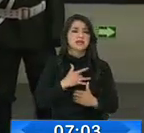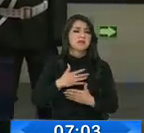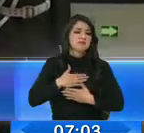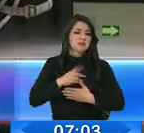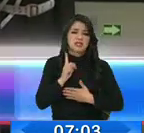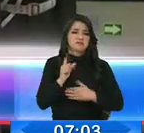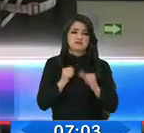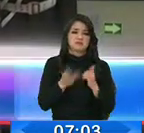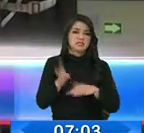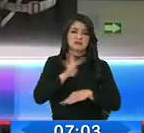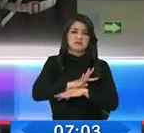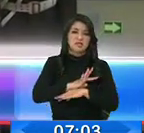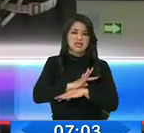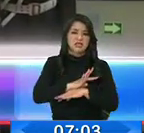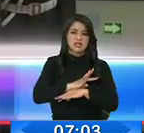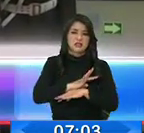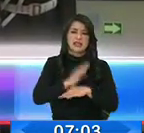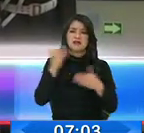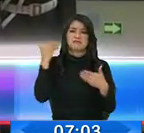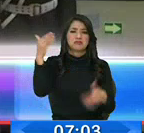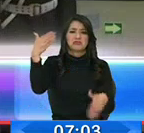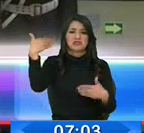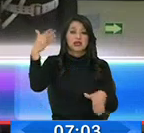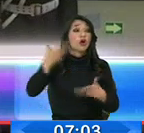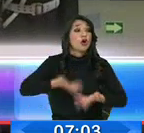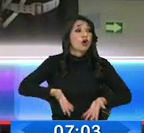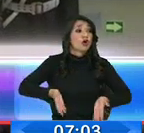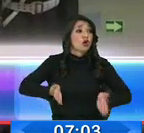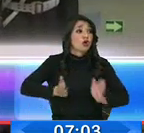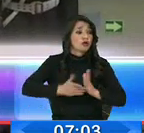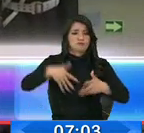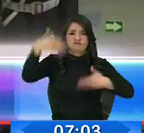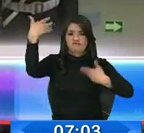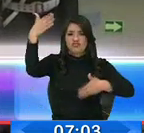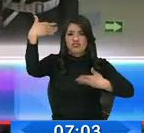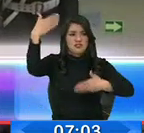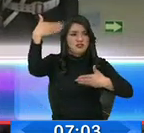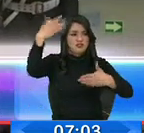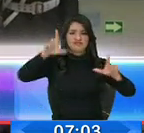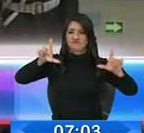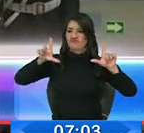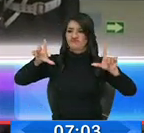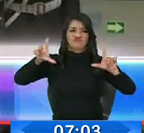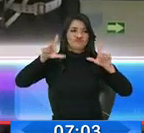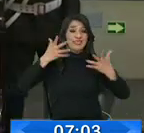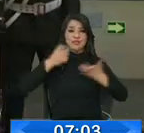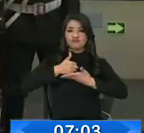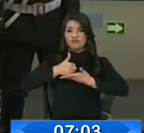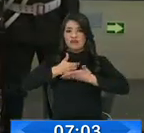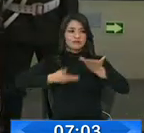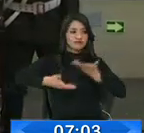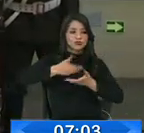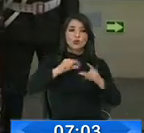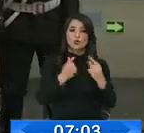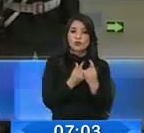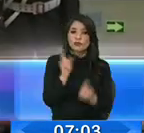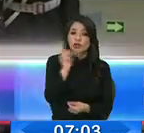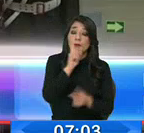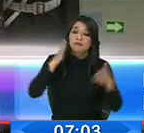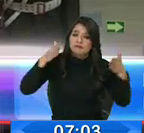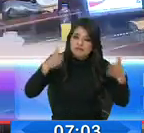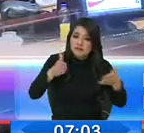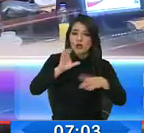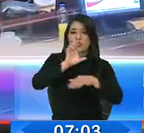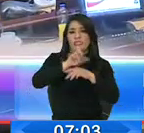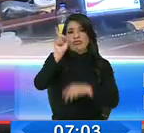ha sido presa de la politiquería, de buscar intereses personales o de grupos en vez de pensar en el interés del